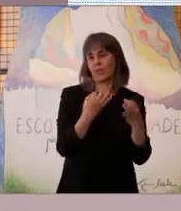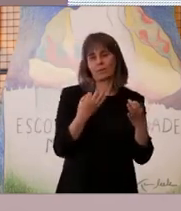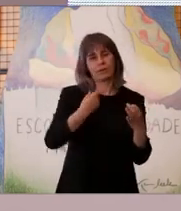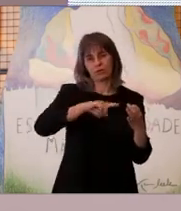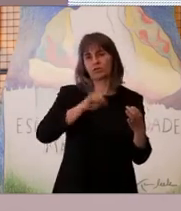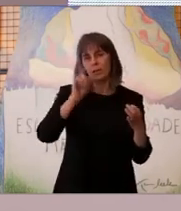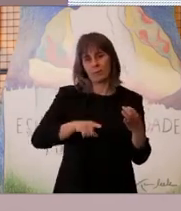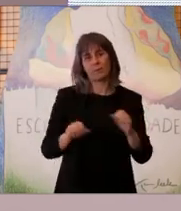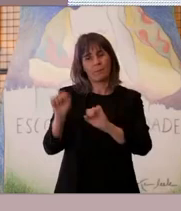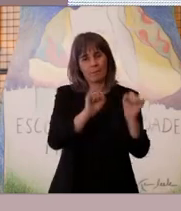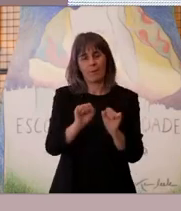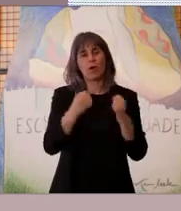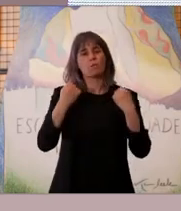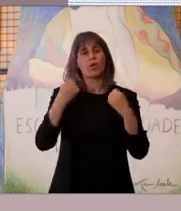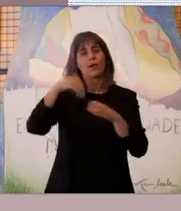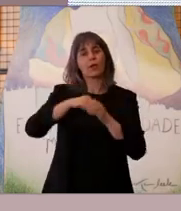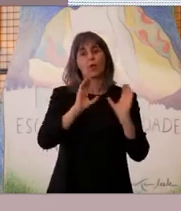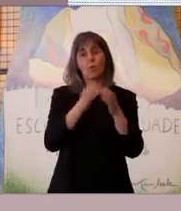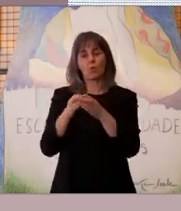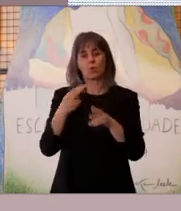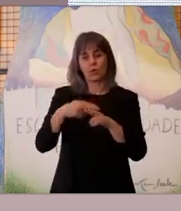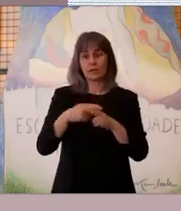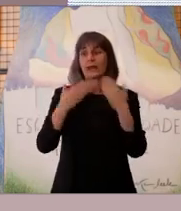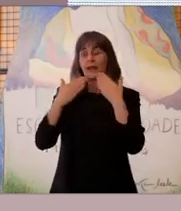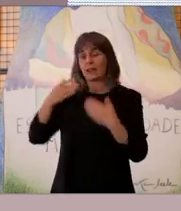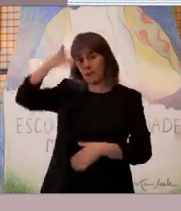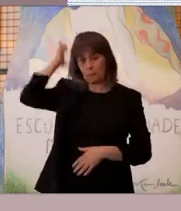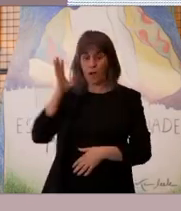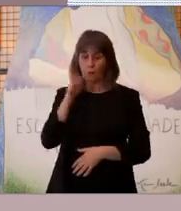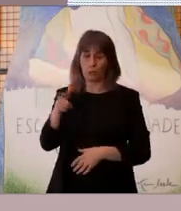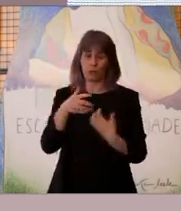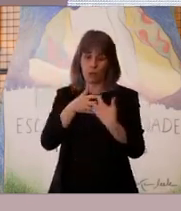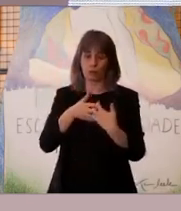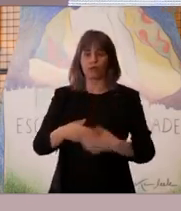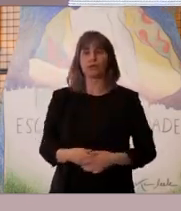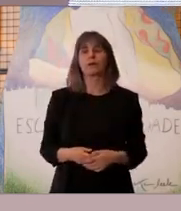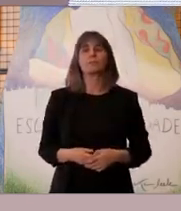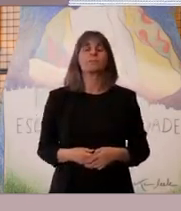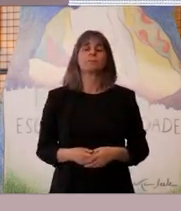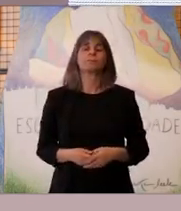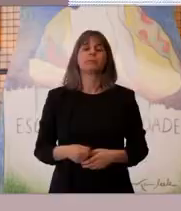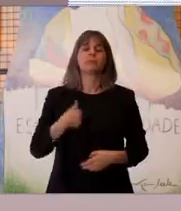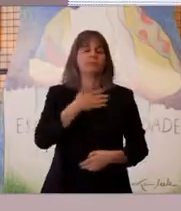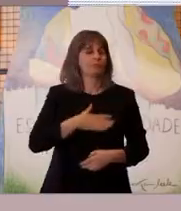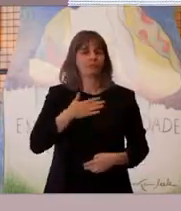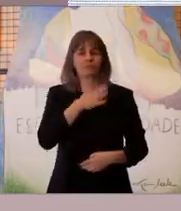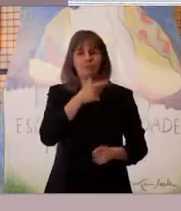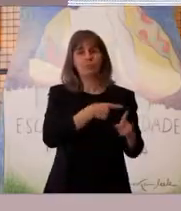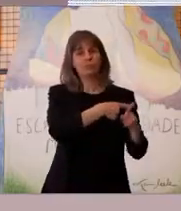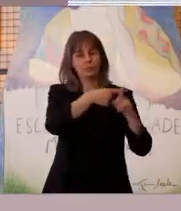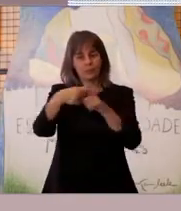también poderes dentro de los partidos políticos y gracias Carmela por esa por esa batalla también y Bueno estoy encantada de compartir este